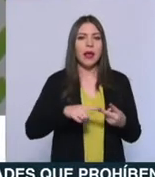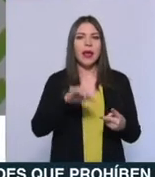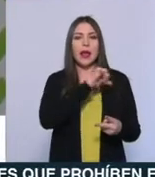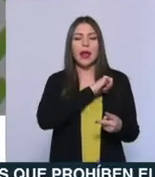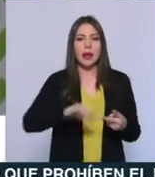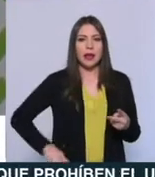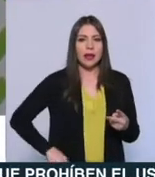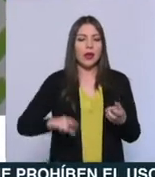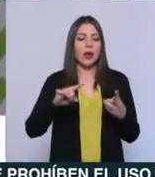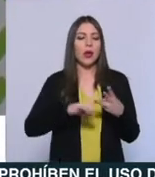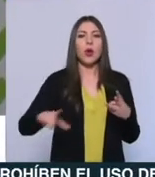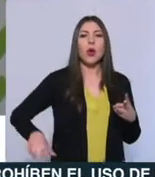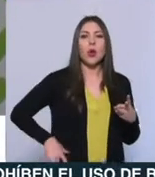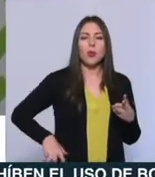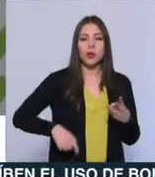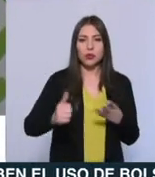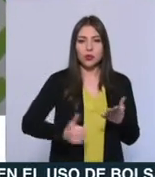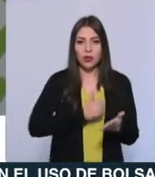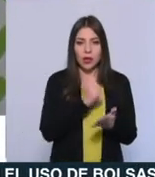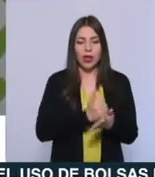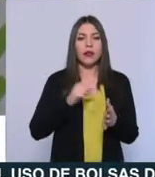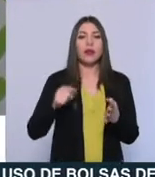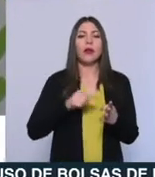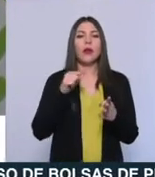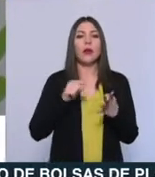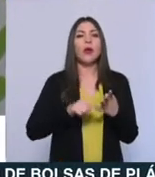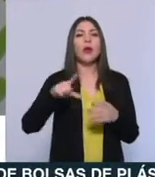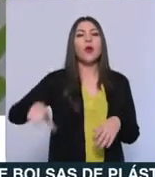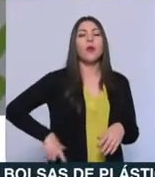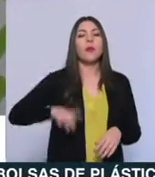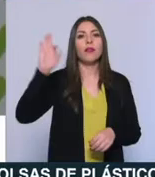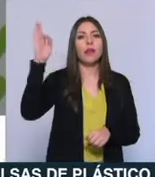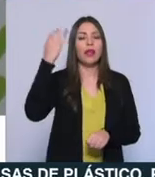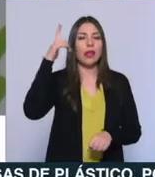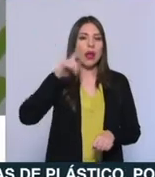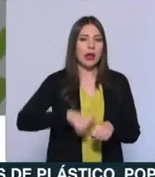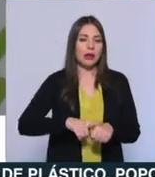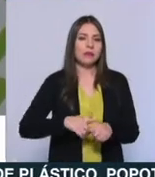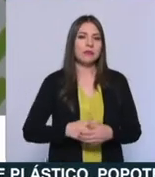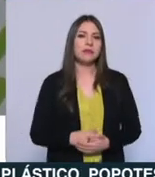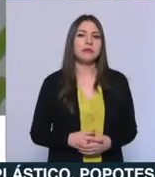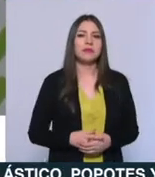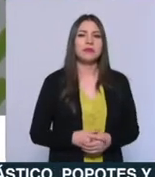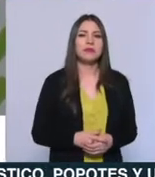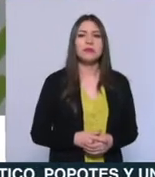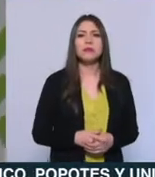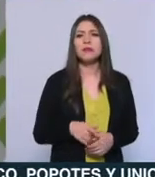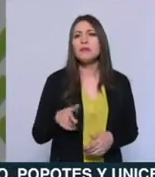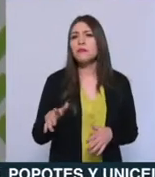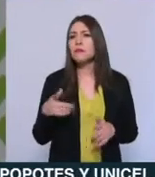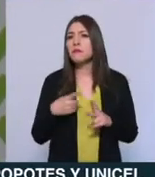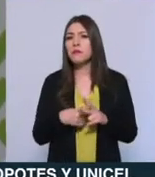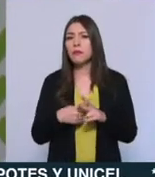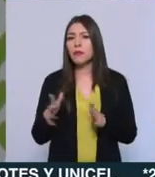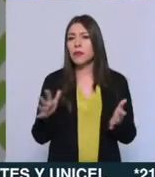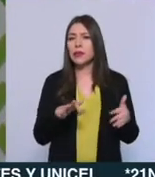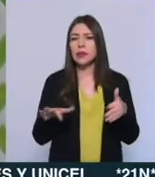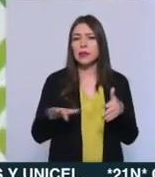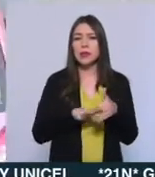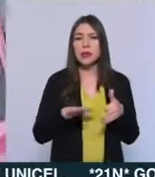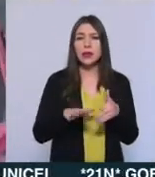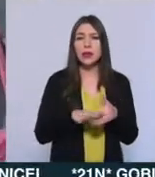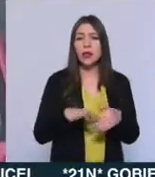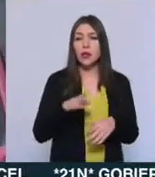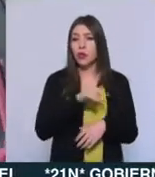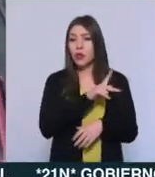locales y el gobierno federal. ¿Qué tanto impacta? Pues calculamos que son entre todos cerca de 300,000